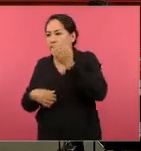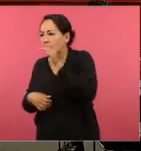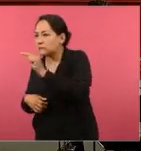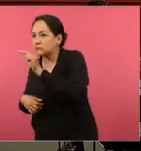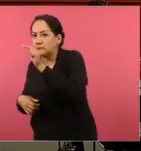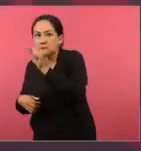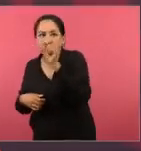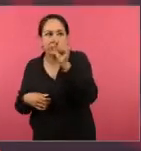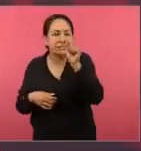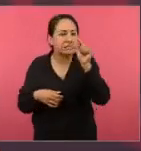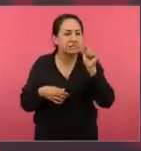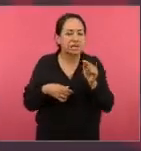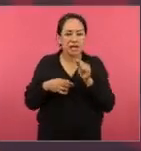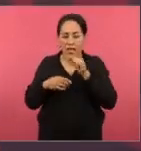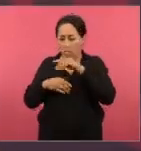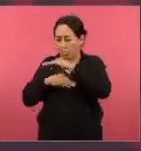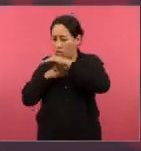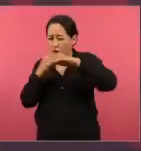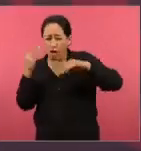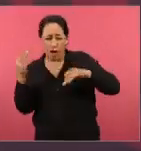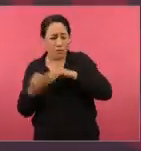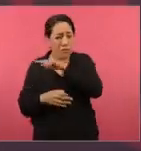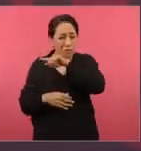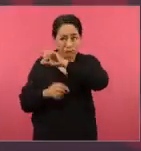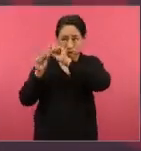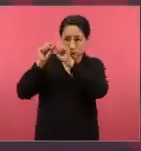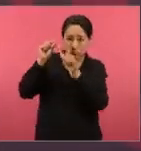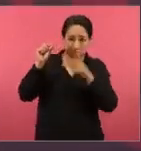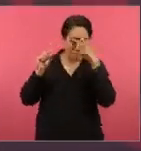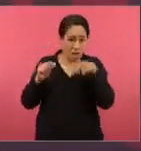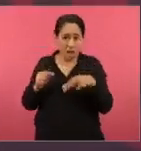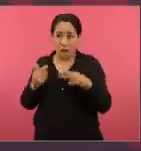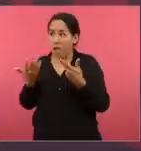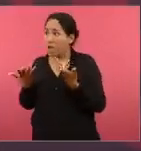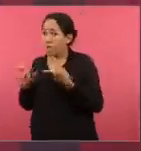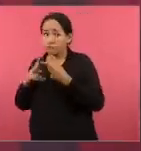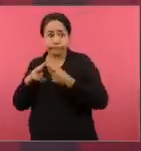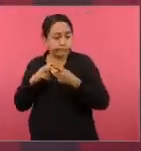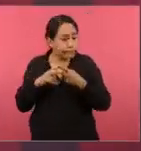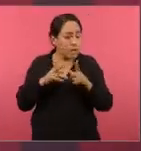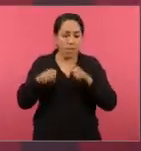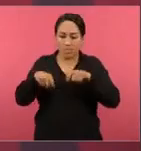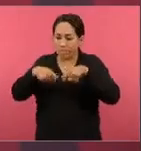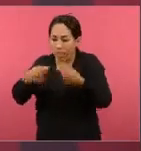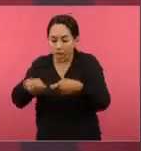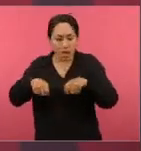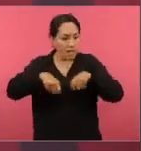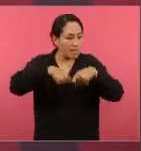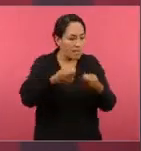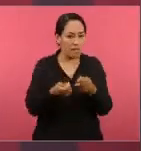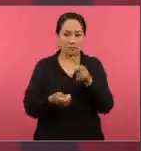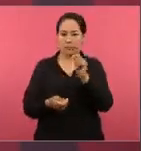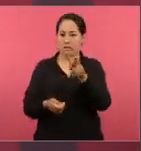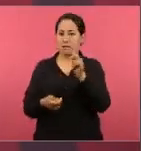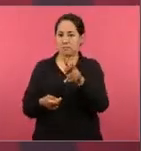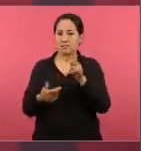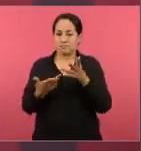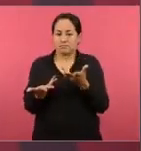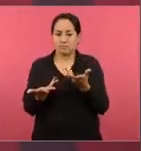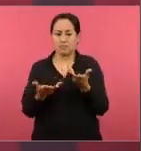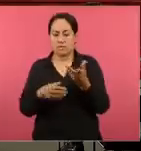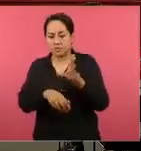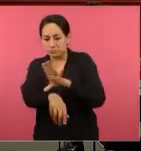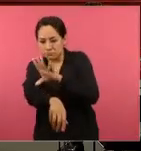país y hacer una propuesta para poder dotar de los elementos mínimos necesarios a esas